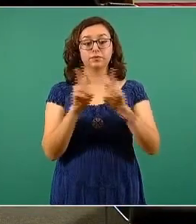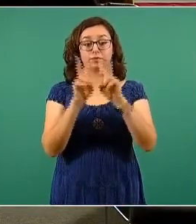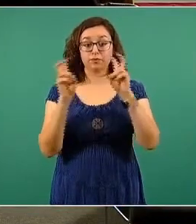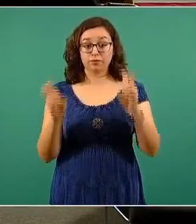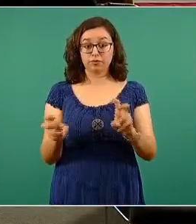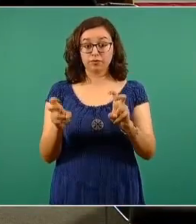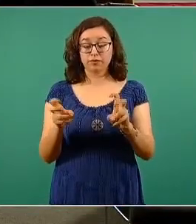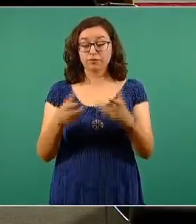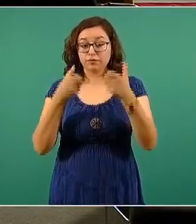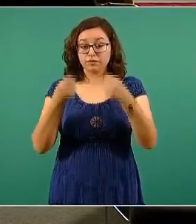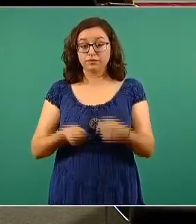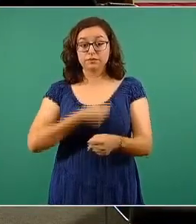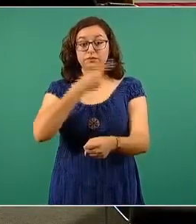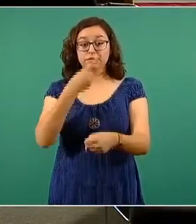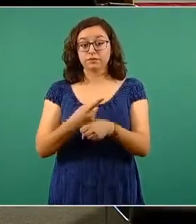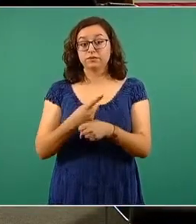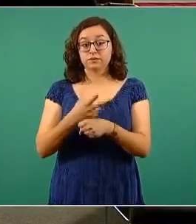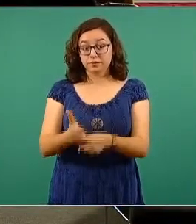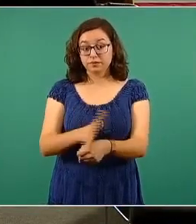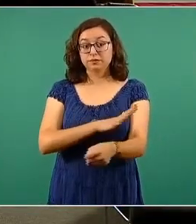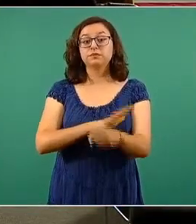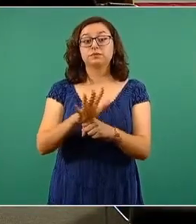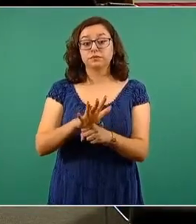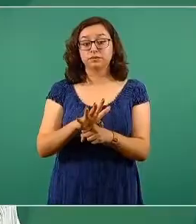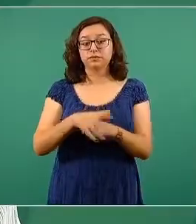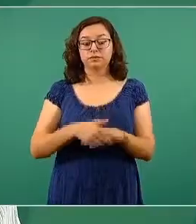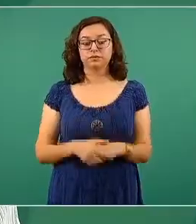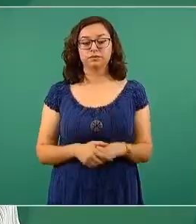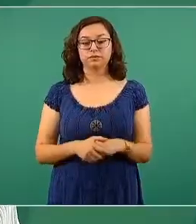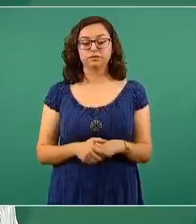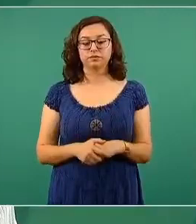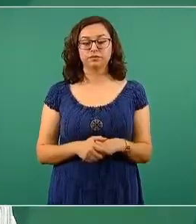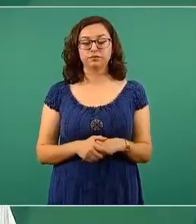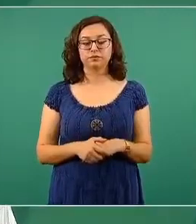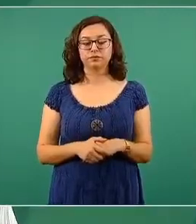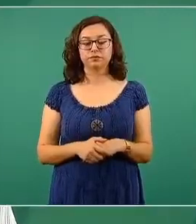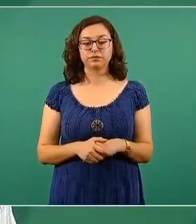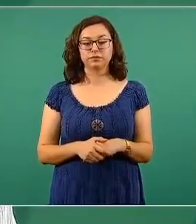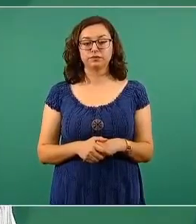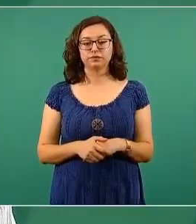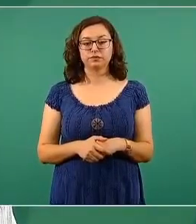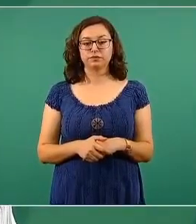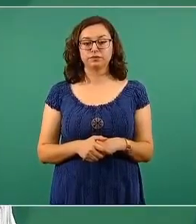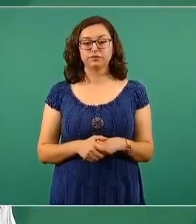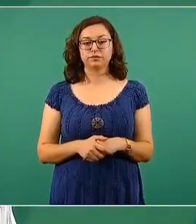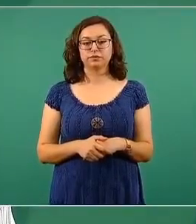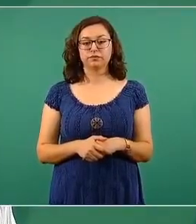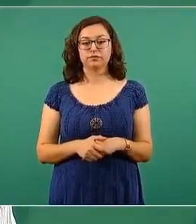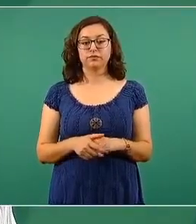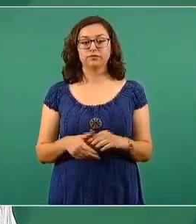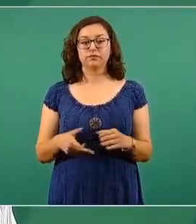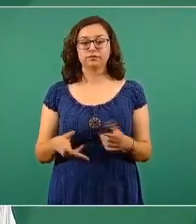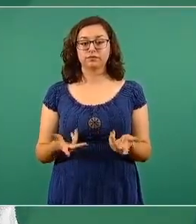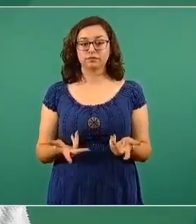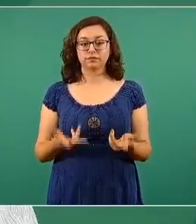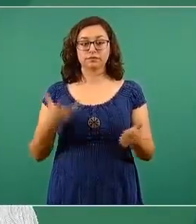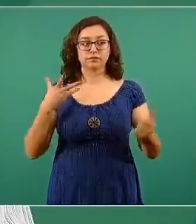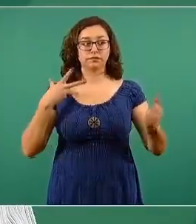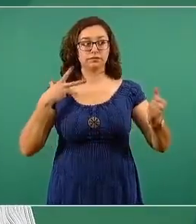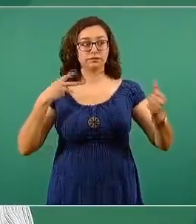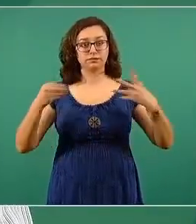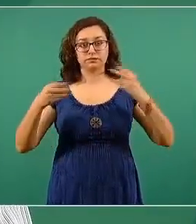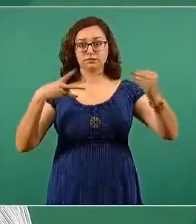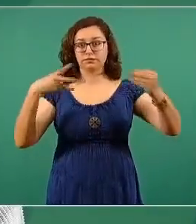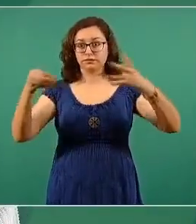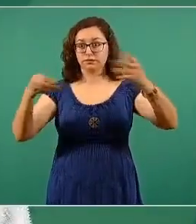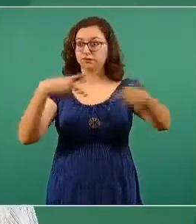de seguridad, los menciono rápidamente, el primero justo tiene que ver con el tema del riesgo epidémico que hay en